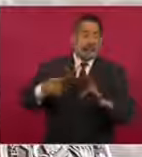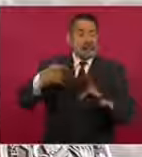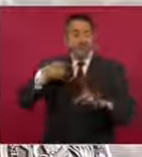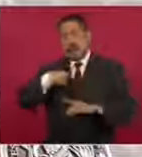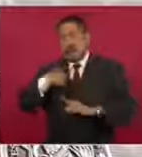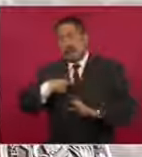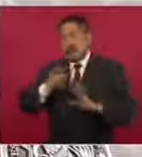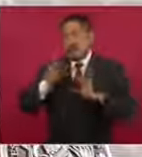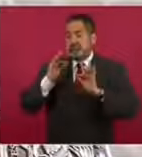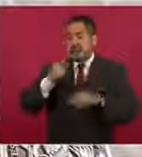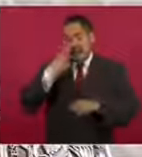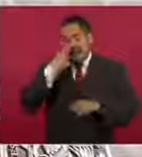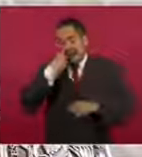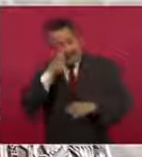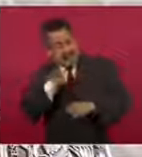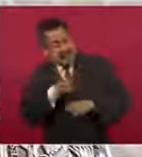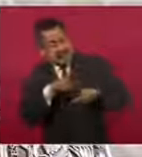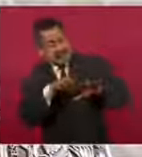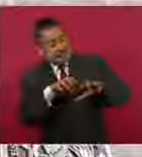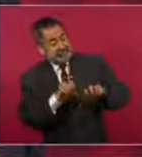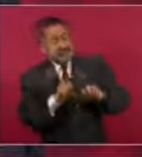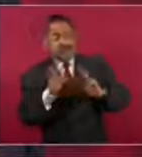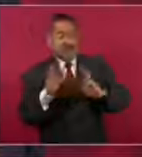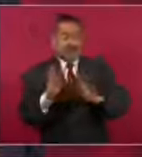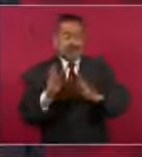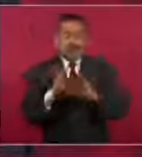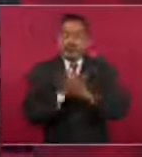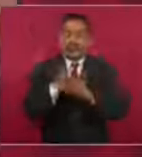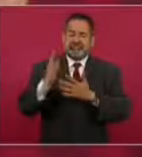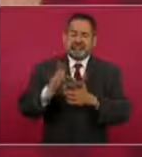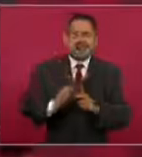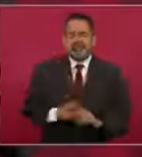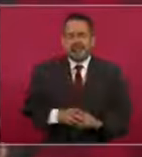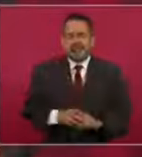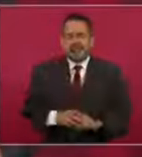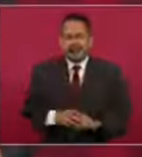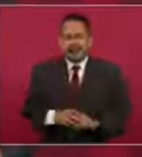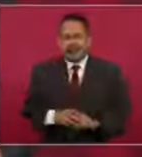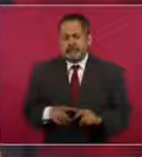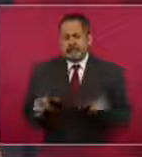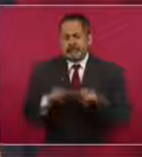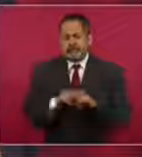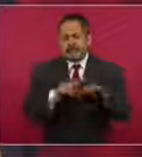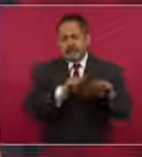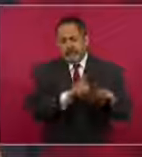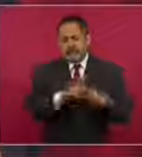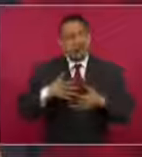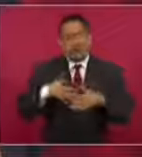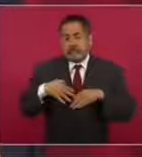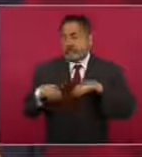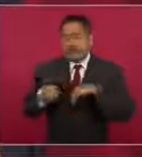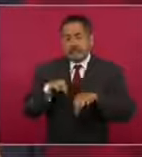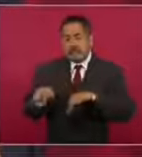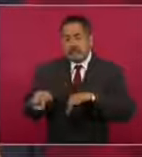maximizamos los hechos, sino pues es nuestro trabajo.